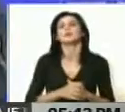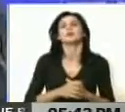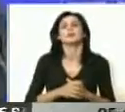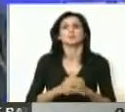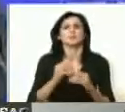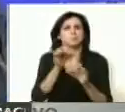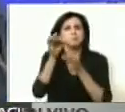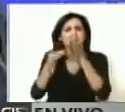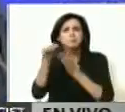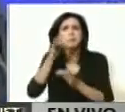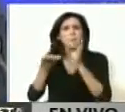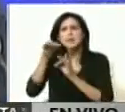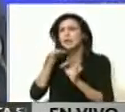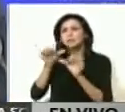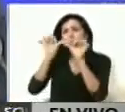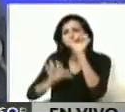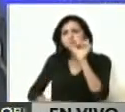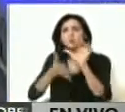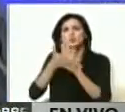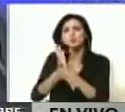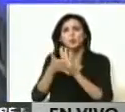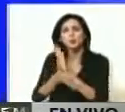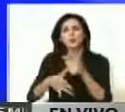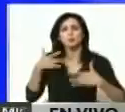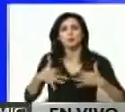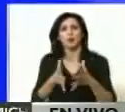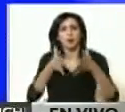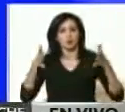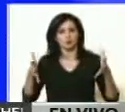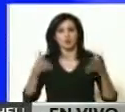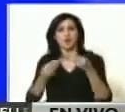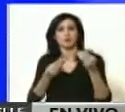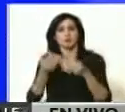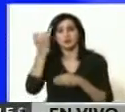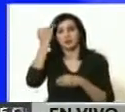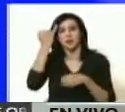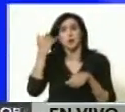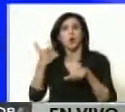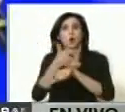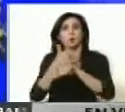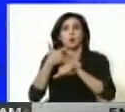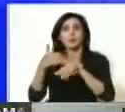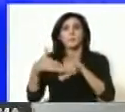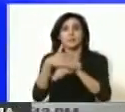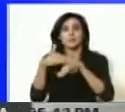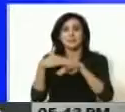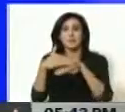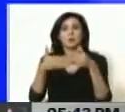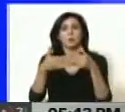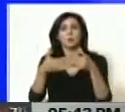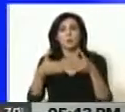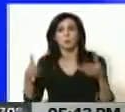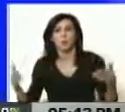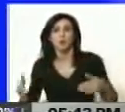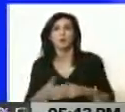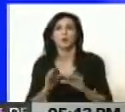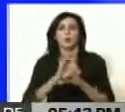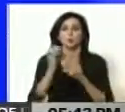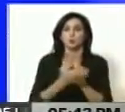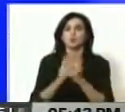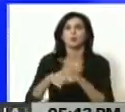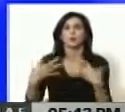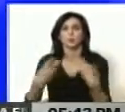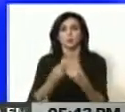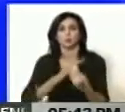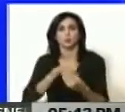más acerca de esta gran actividad que está ampliando el gobierno del Ministerio de Poder Popular para la Cultura. Bienvenidos. Y bueno, también con nosotros se